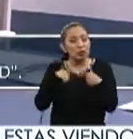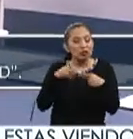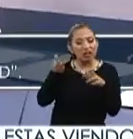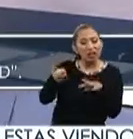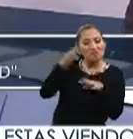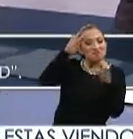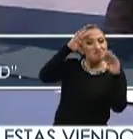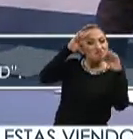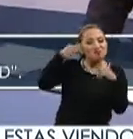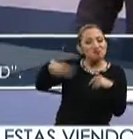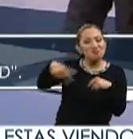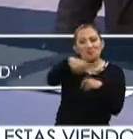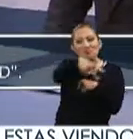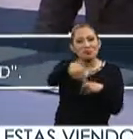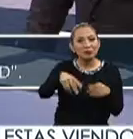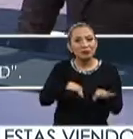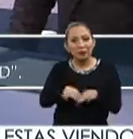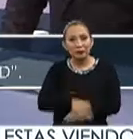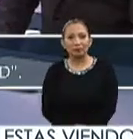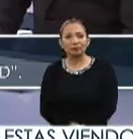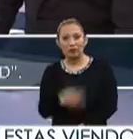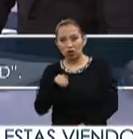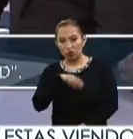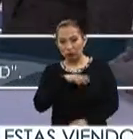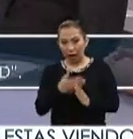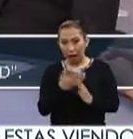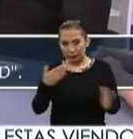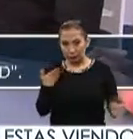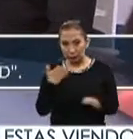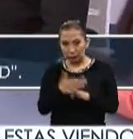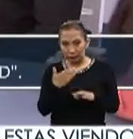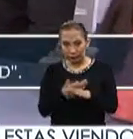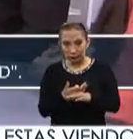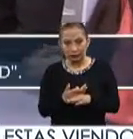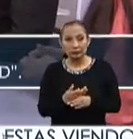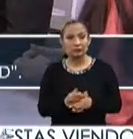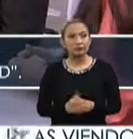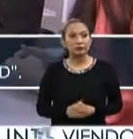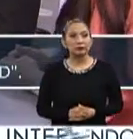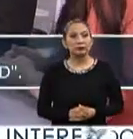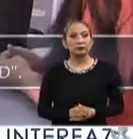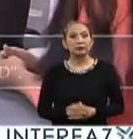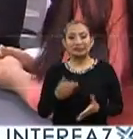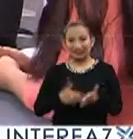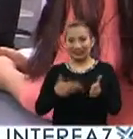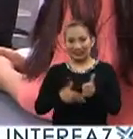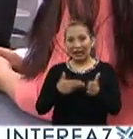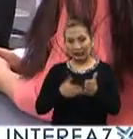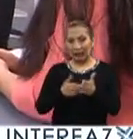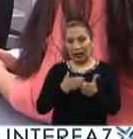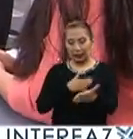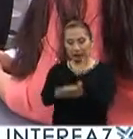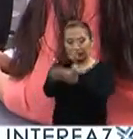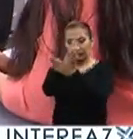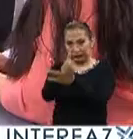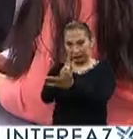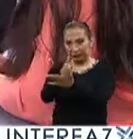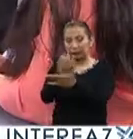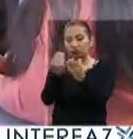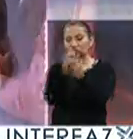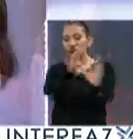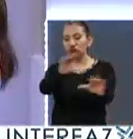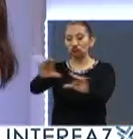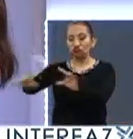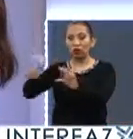tipo de esfuerzos? Hemos llevado a cabo hasta este punto talleres presenciales